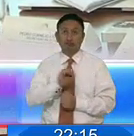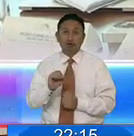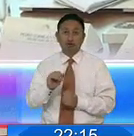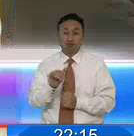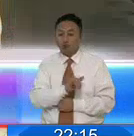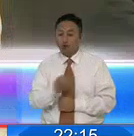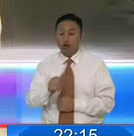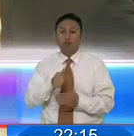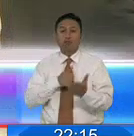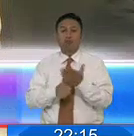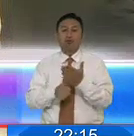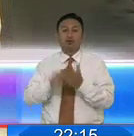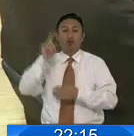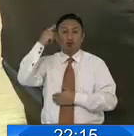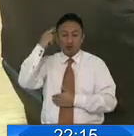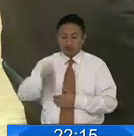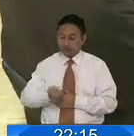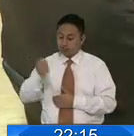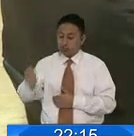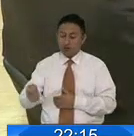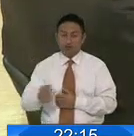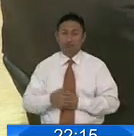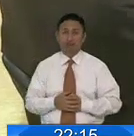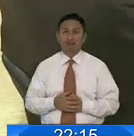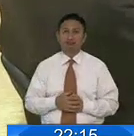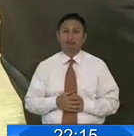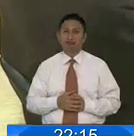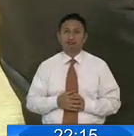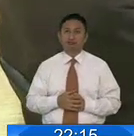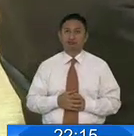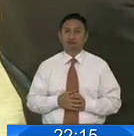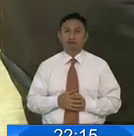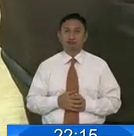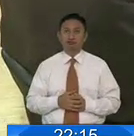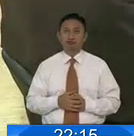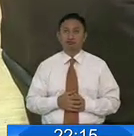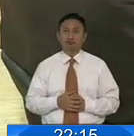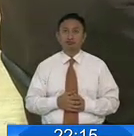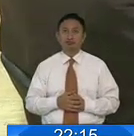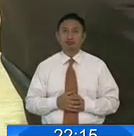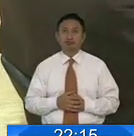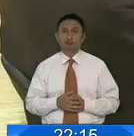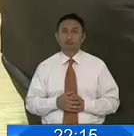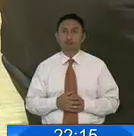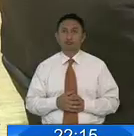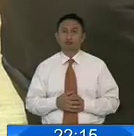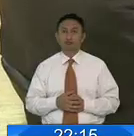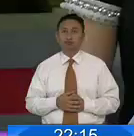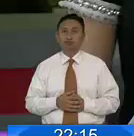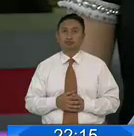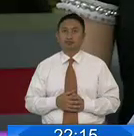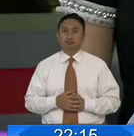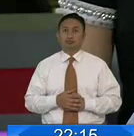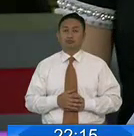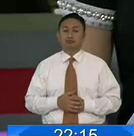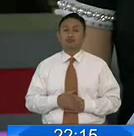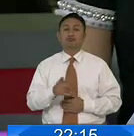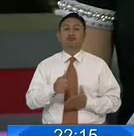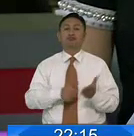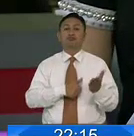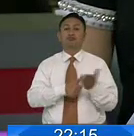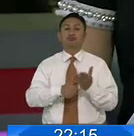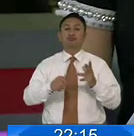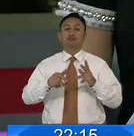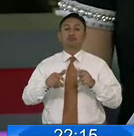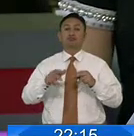cual el ejecutivo propone a través del ministerio de la ley informó karina bastante el ministerio de salud